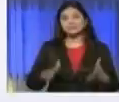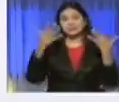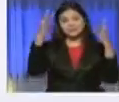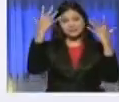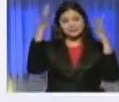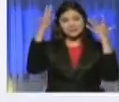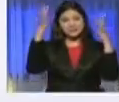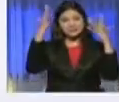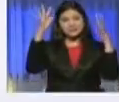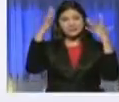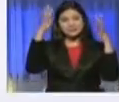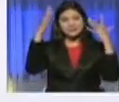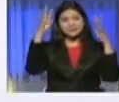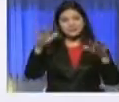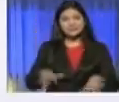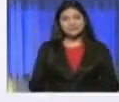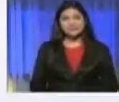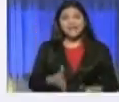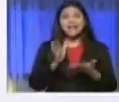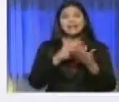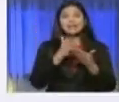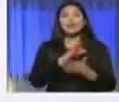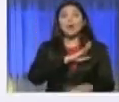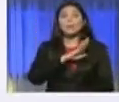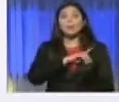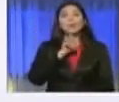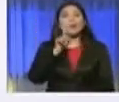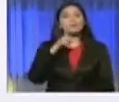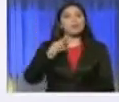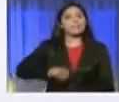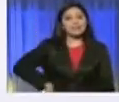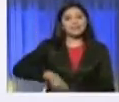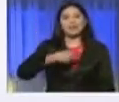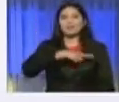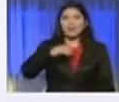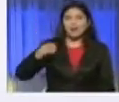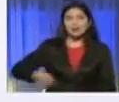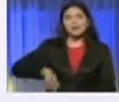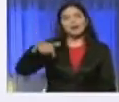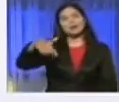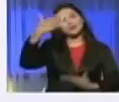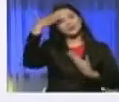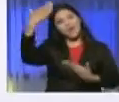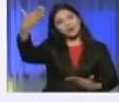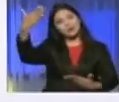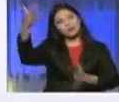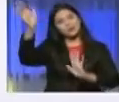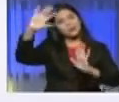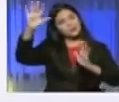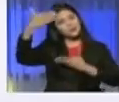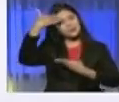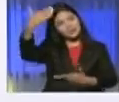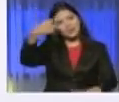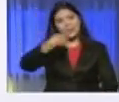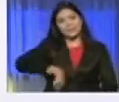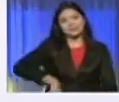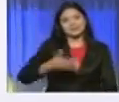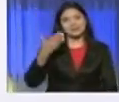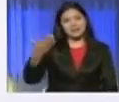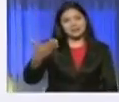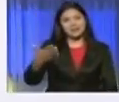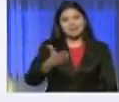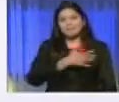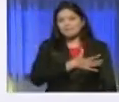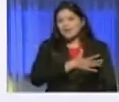Libro del camarada presidente Xi Jinping. Le aquí le envío un saludo a nuestro hermano presidente,